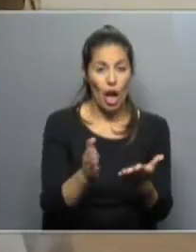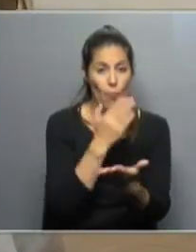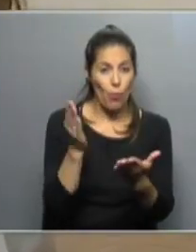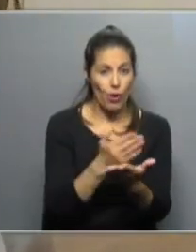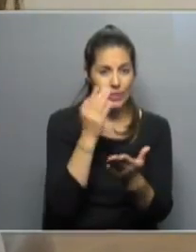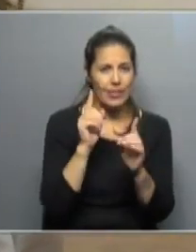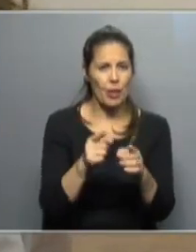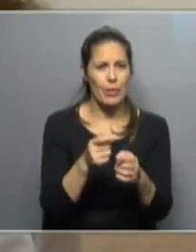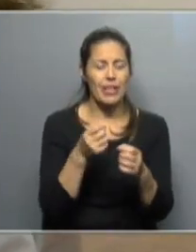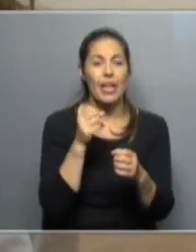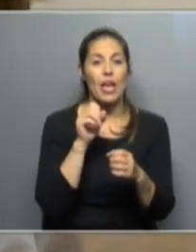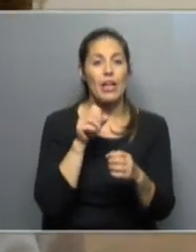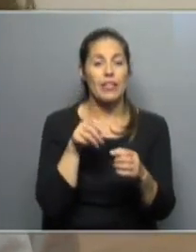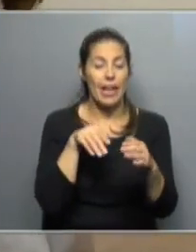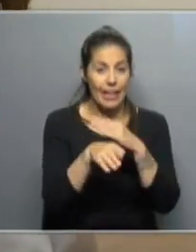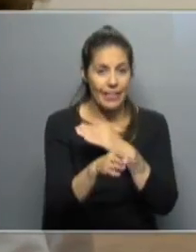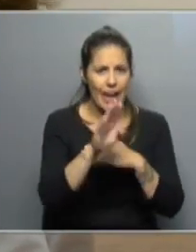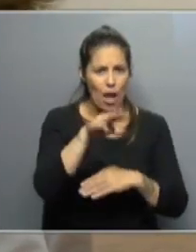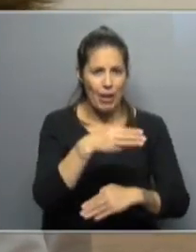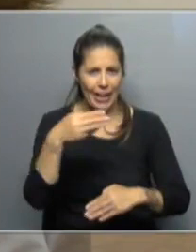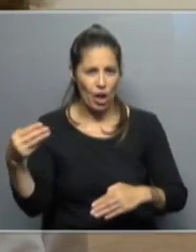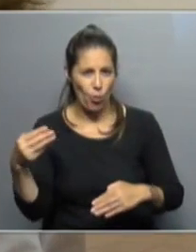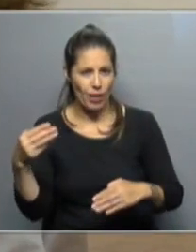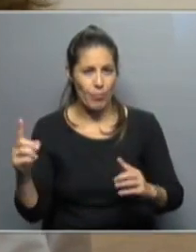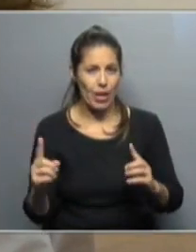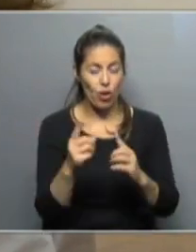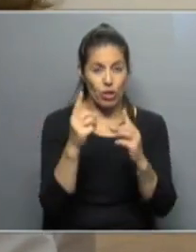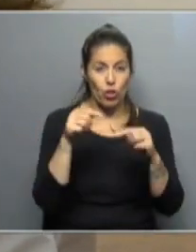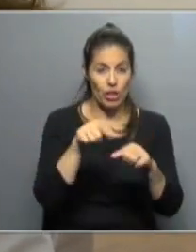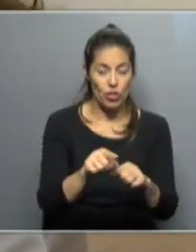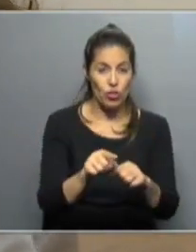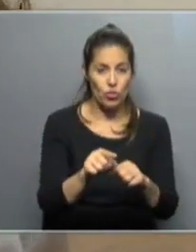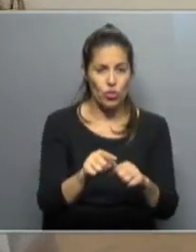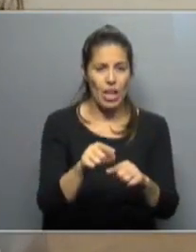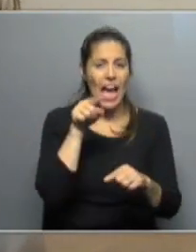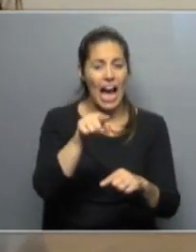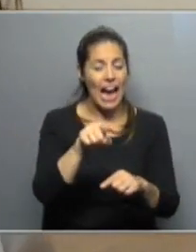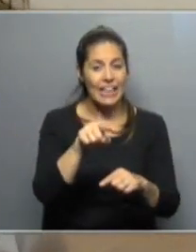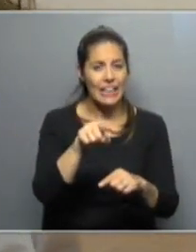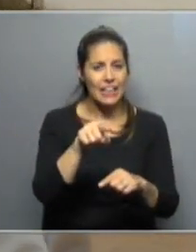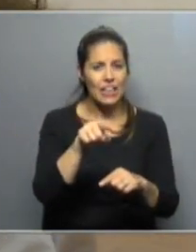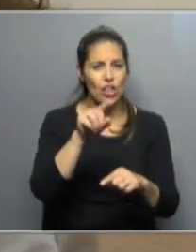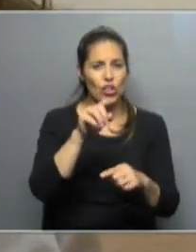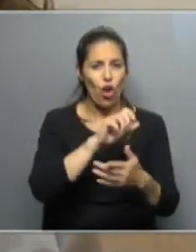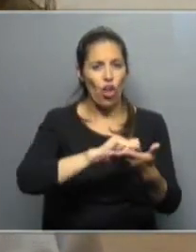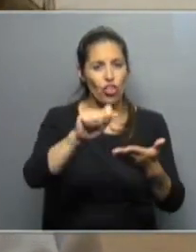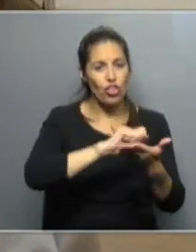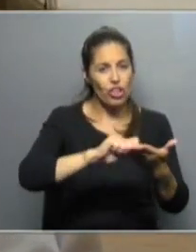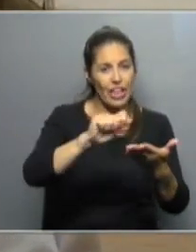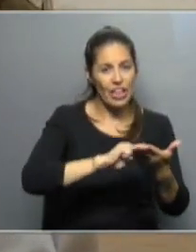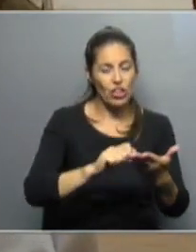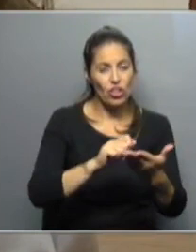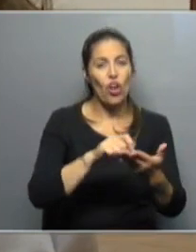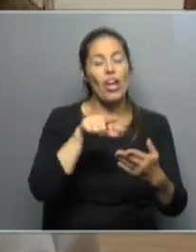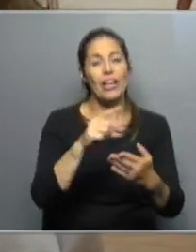que hace es manda a la página web que tenemos del proyecto, encontrarteconellos.com, y ahí están todos los textos que escribieron, cada artista